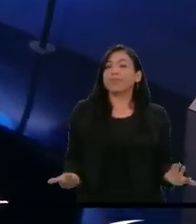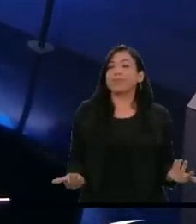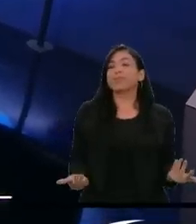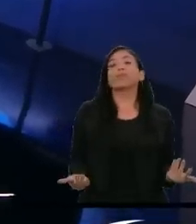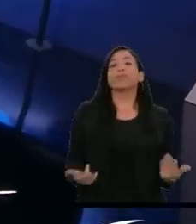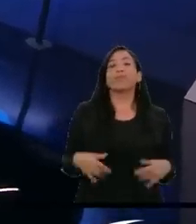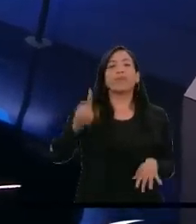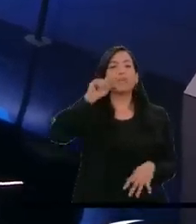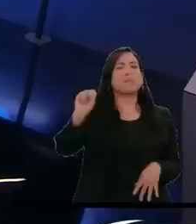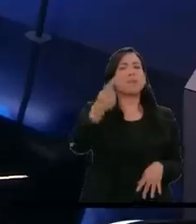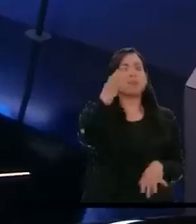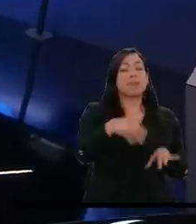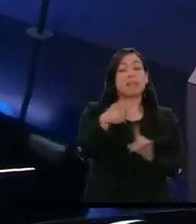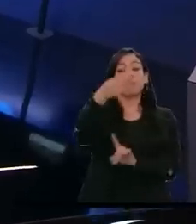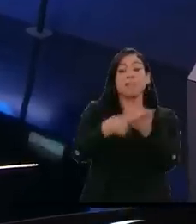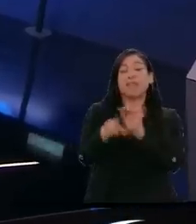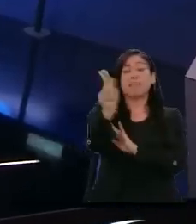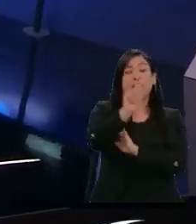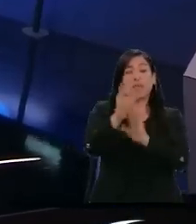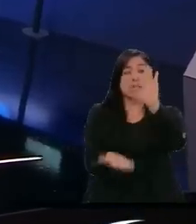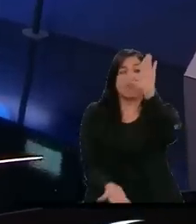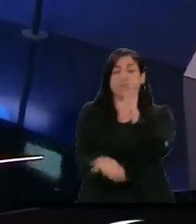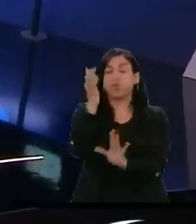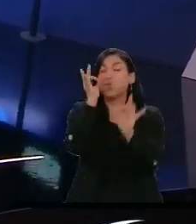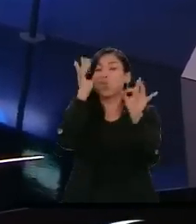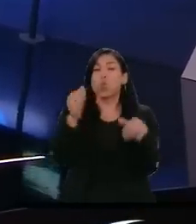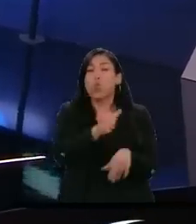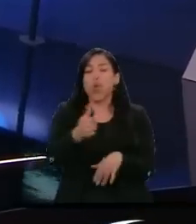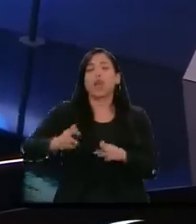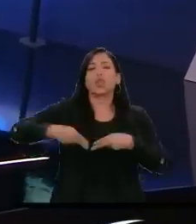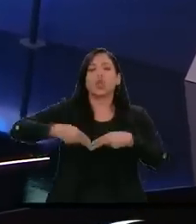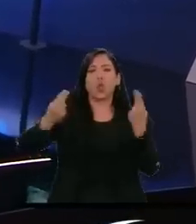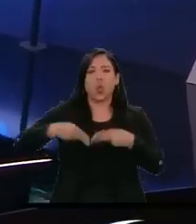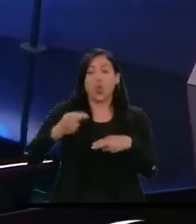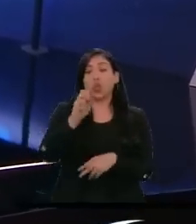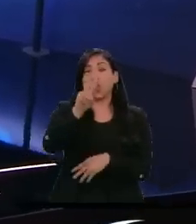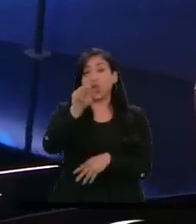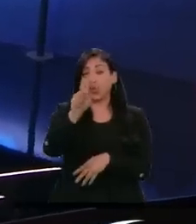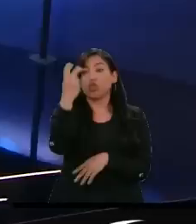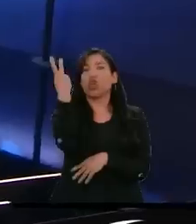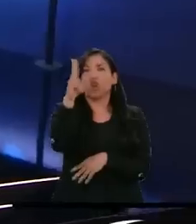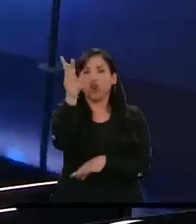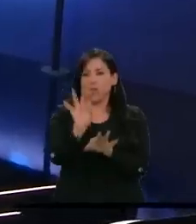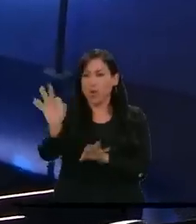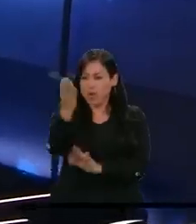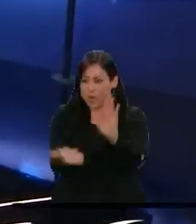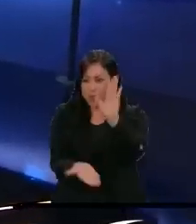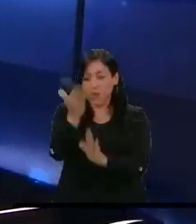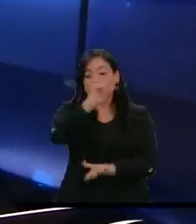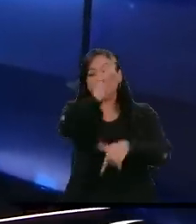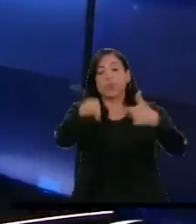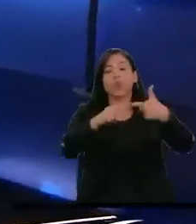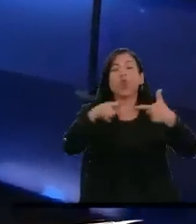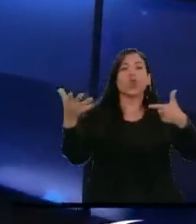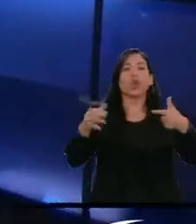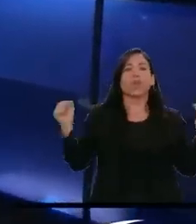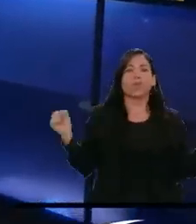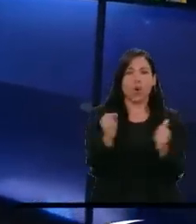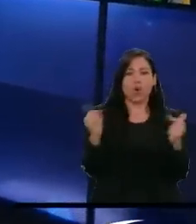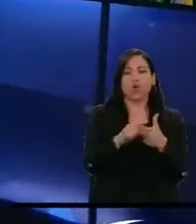Alejandra, la primera en febrero con la inflación más alta es Tunja con 2,12%. Le sigue la capital